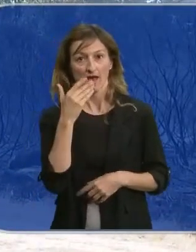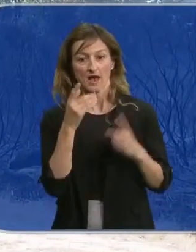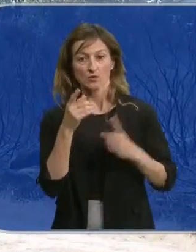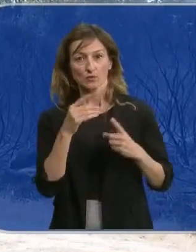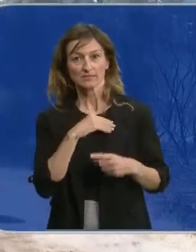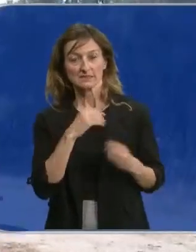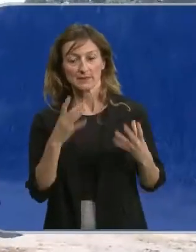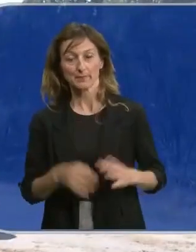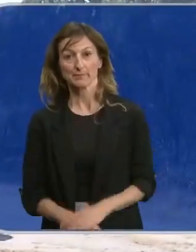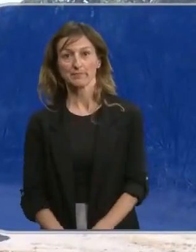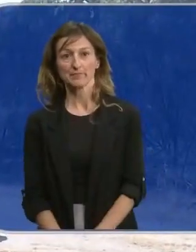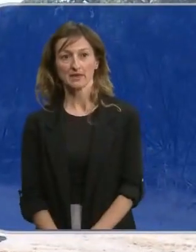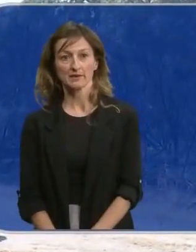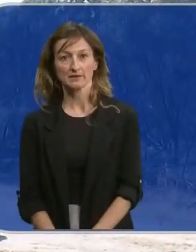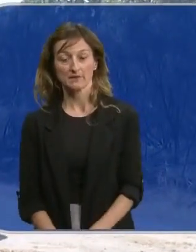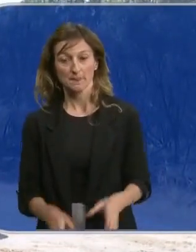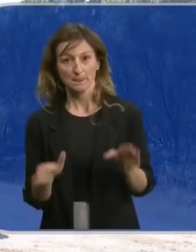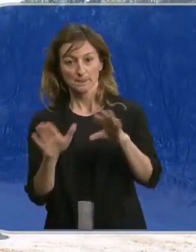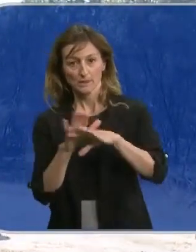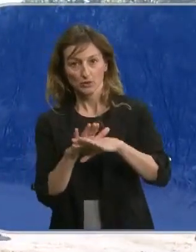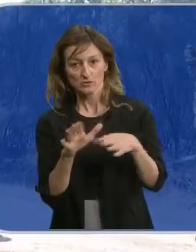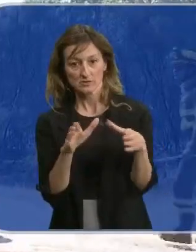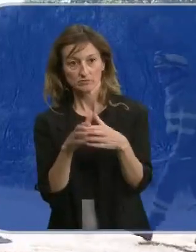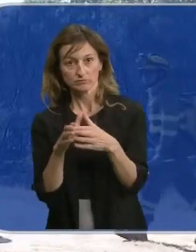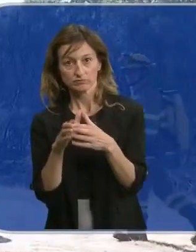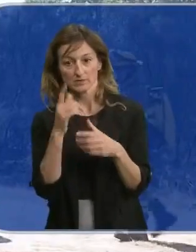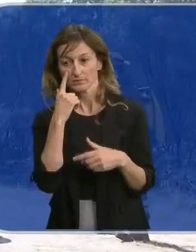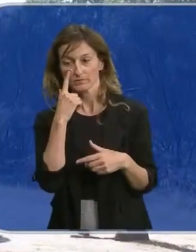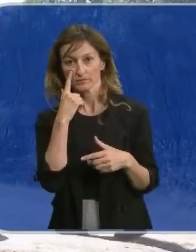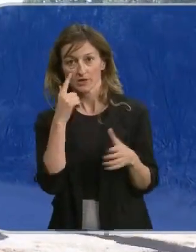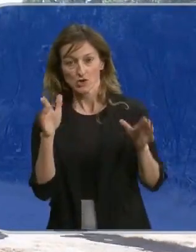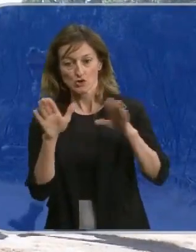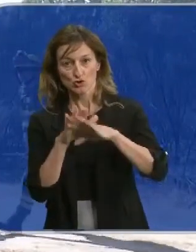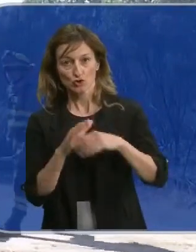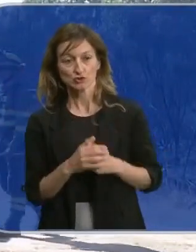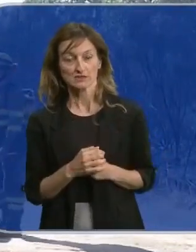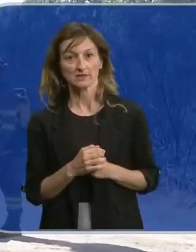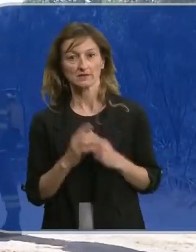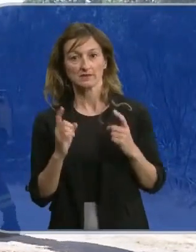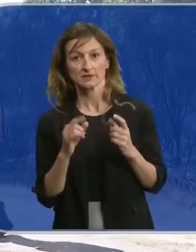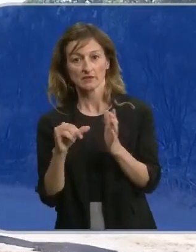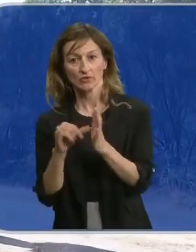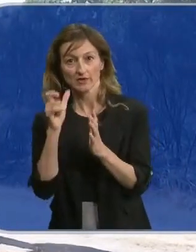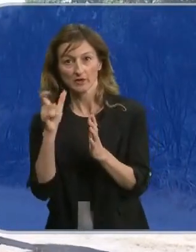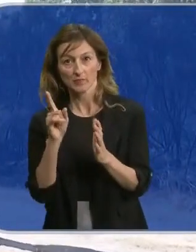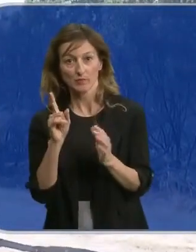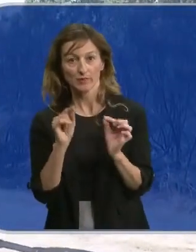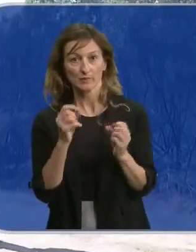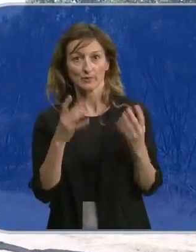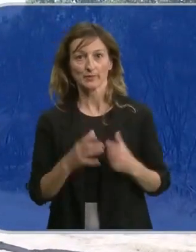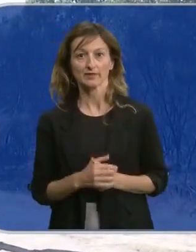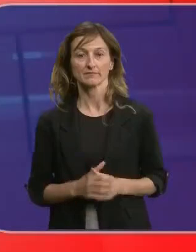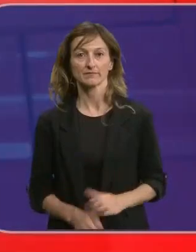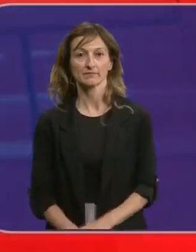ahí pero bastante bien han estado una Cuadrilla nocturna y agentes y charlies toda la noche intentando que no se metiera en el pueblo y de momento